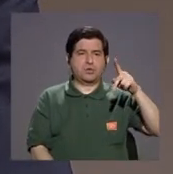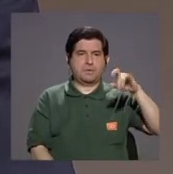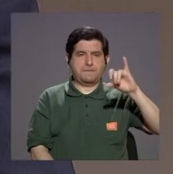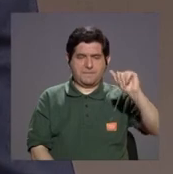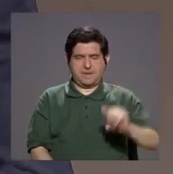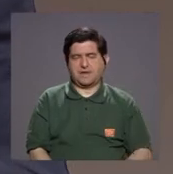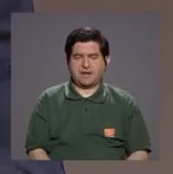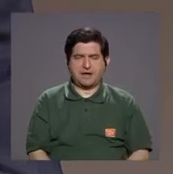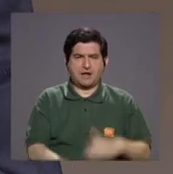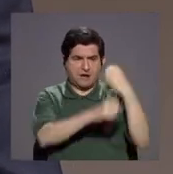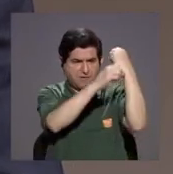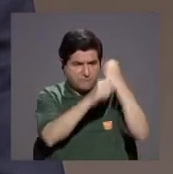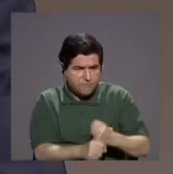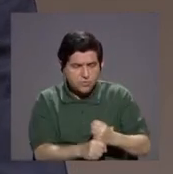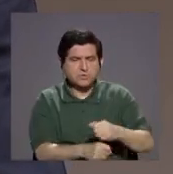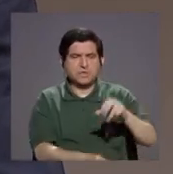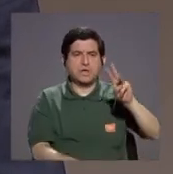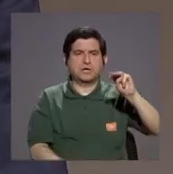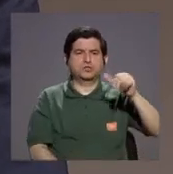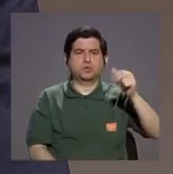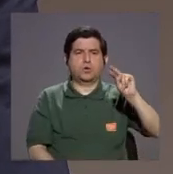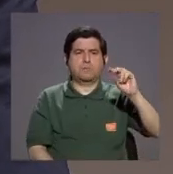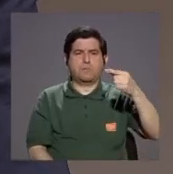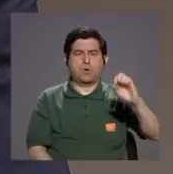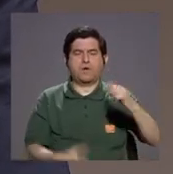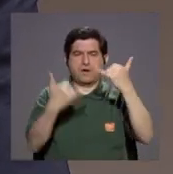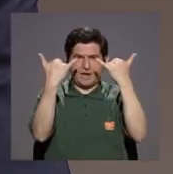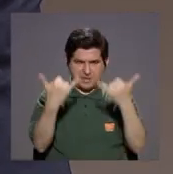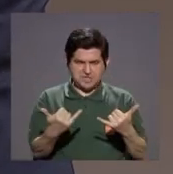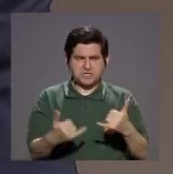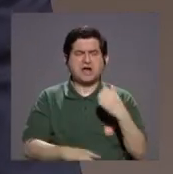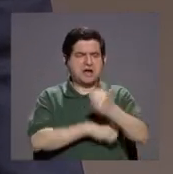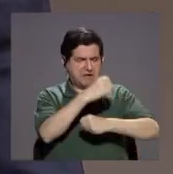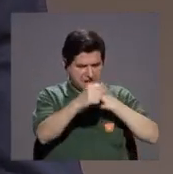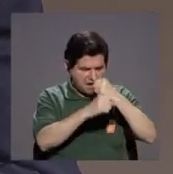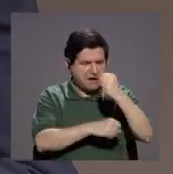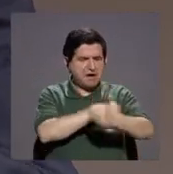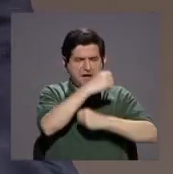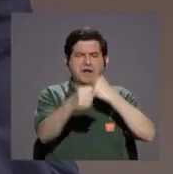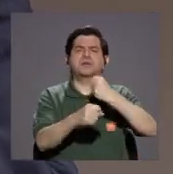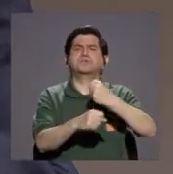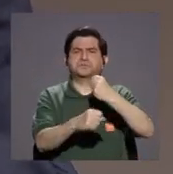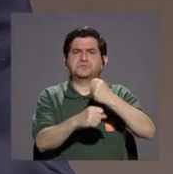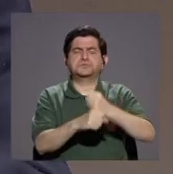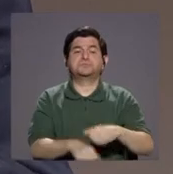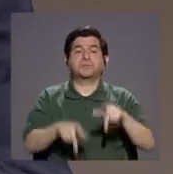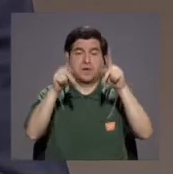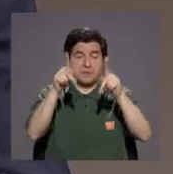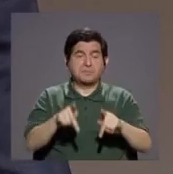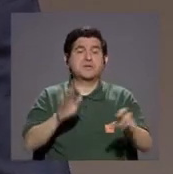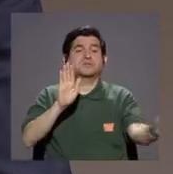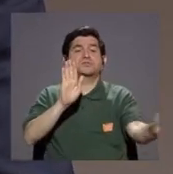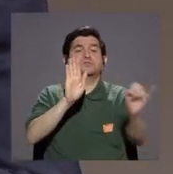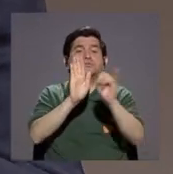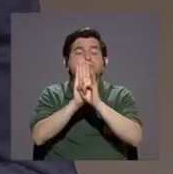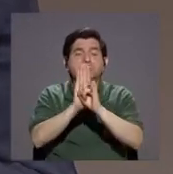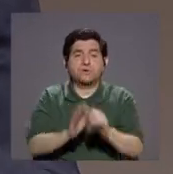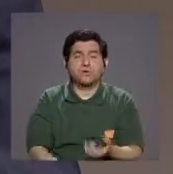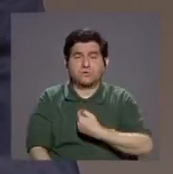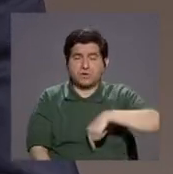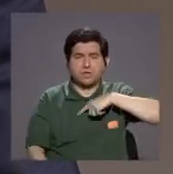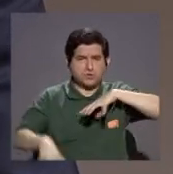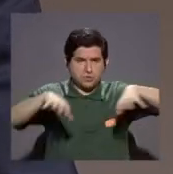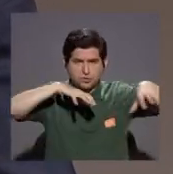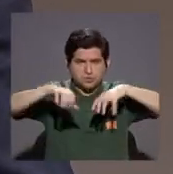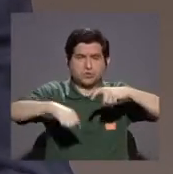monge es una fundación opera ya desde hace varios años a veces la gente la identifica más porque somos muy